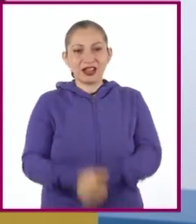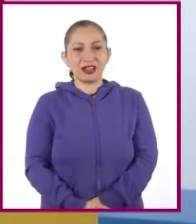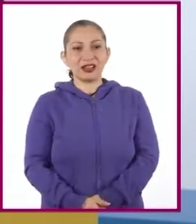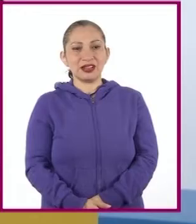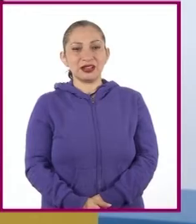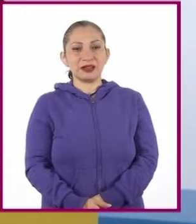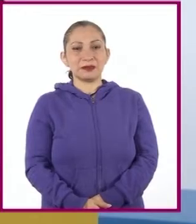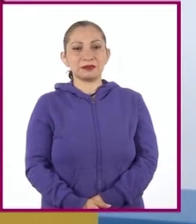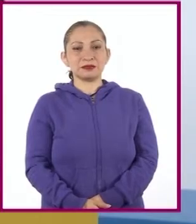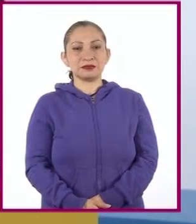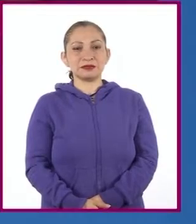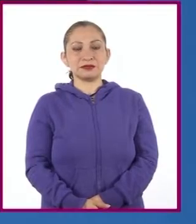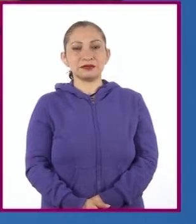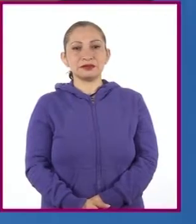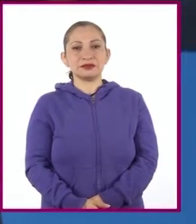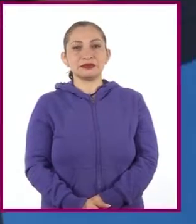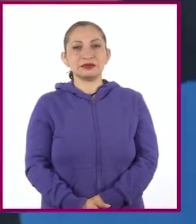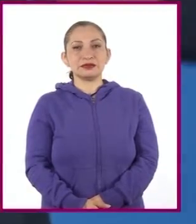Ay.